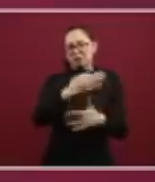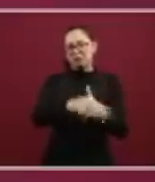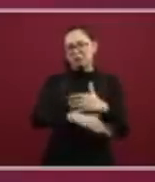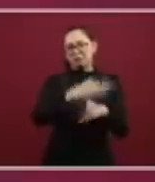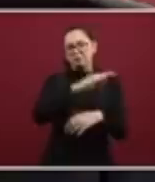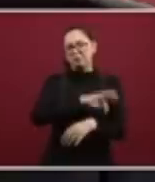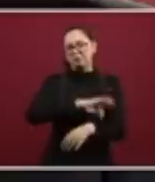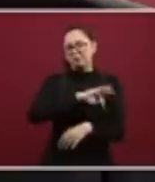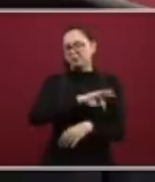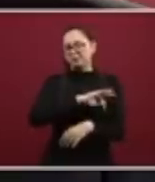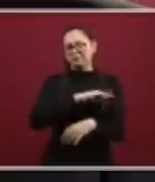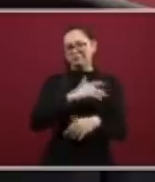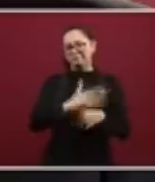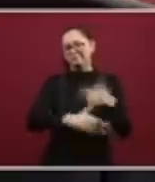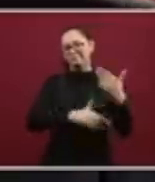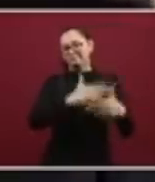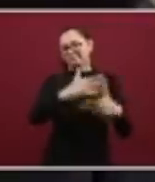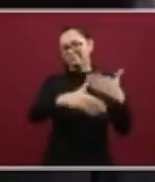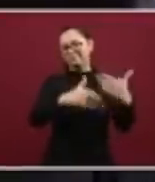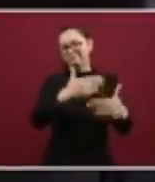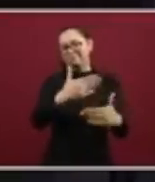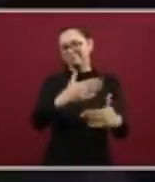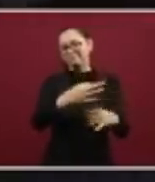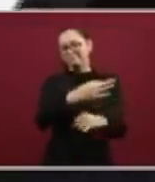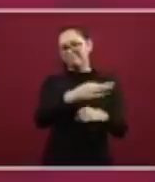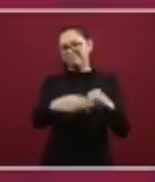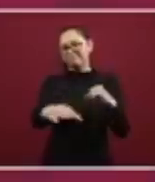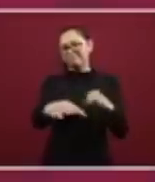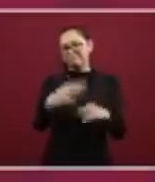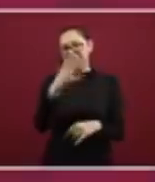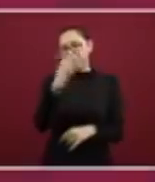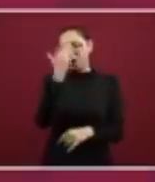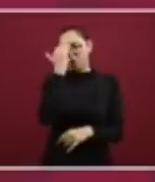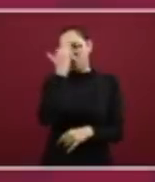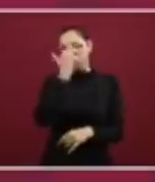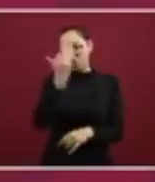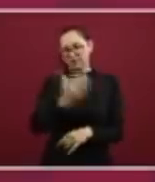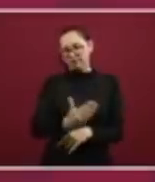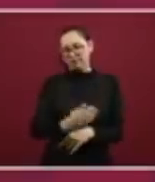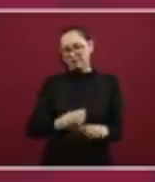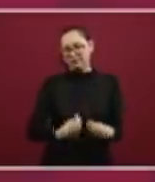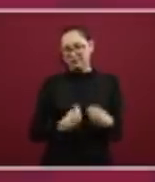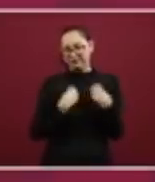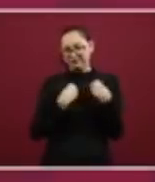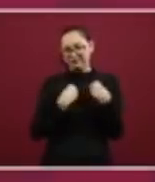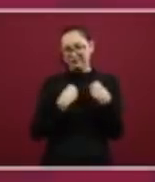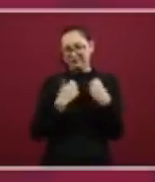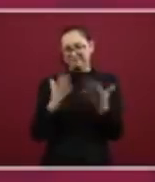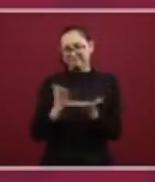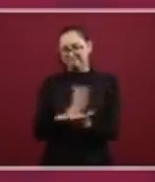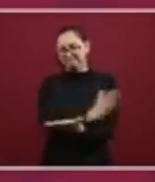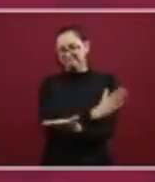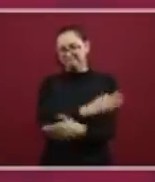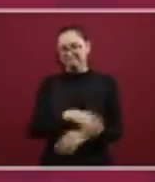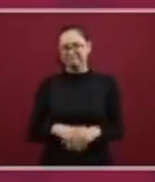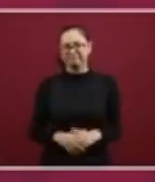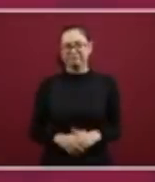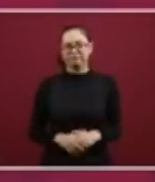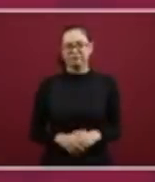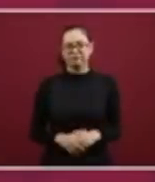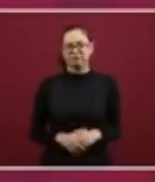y que resulta al final terrible, fatal. Por eso, hoy